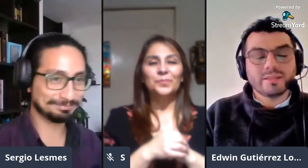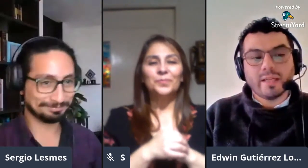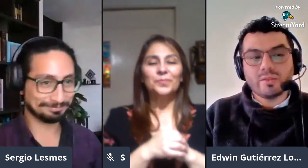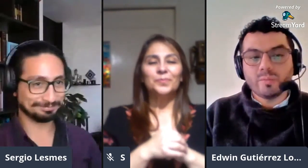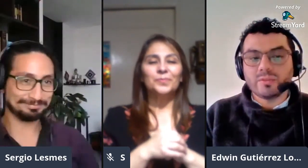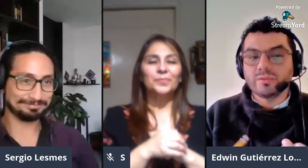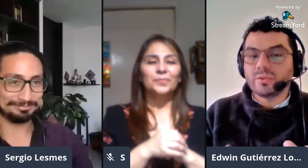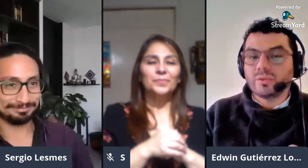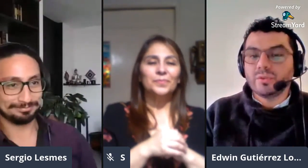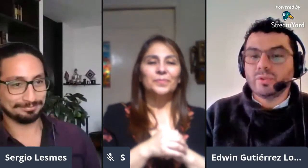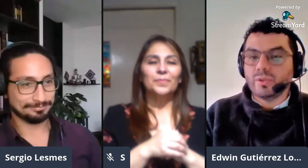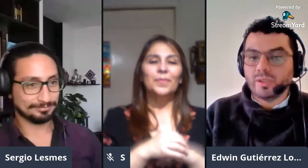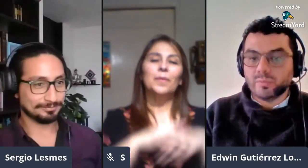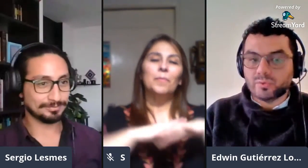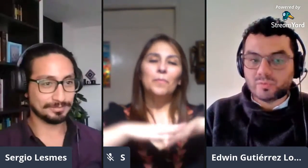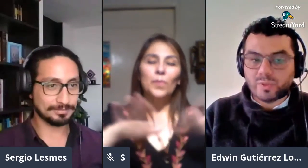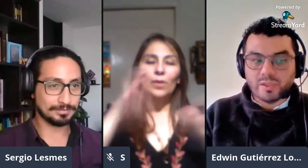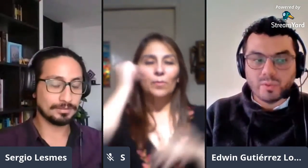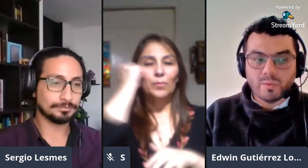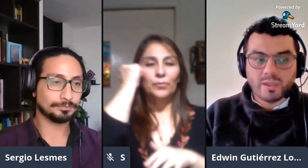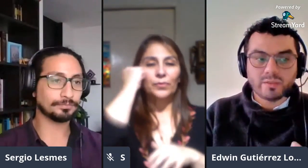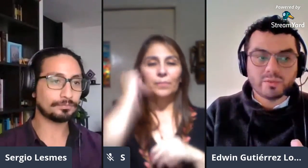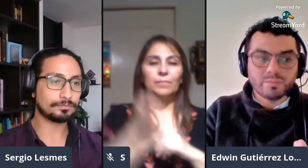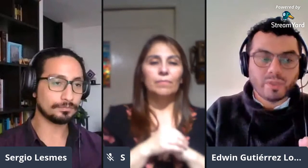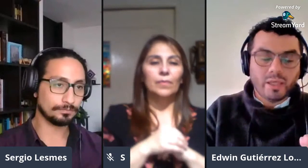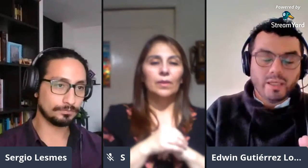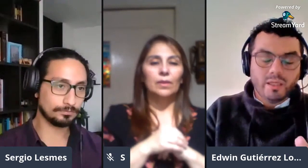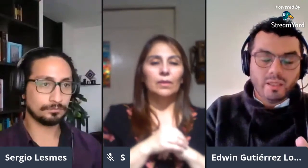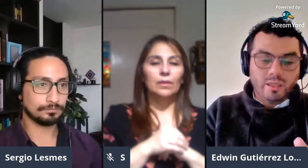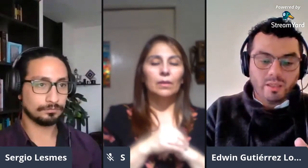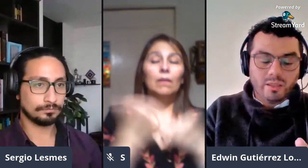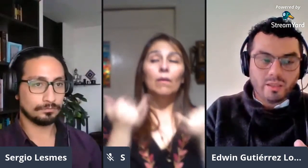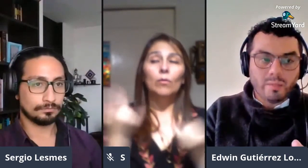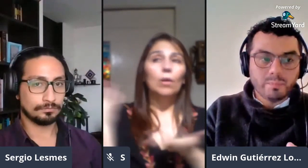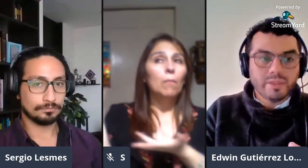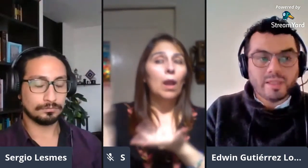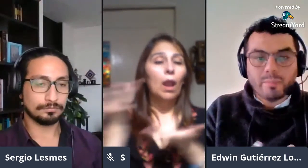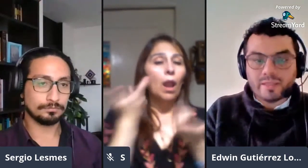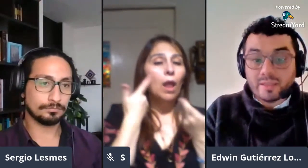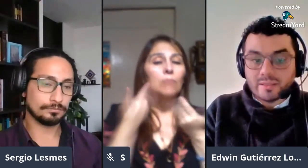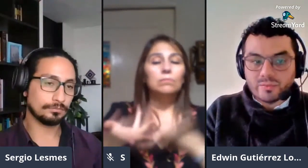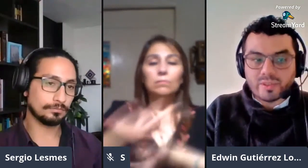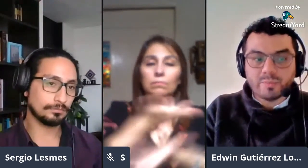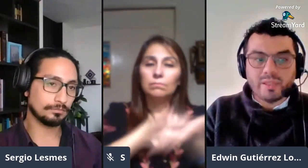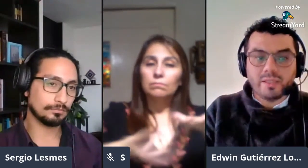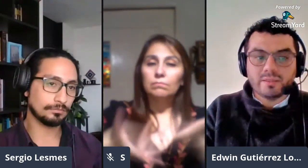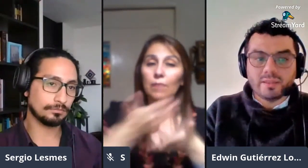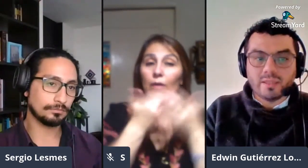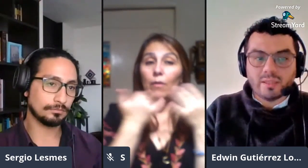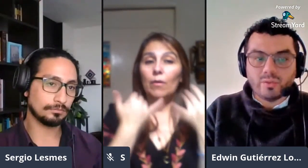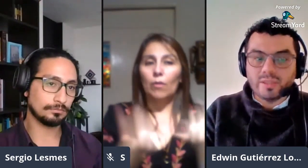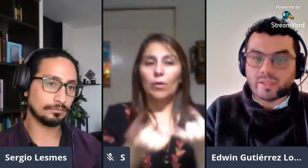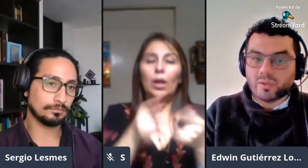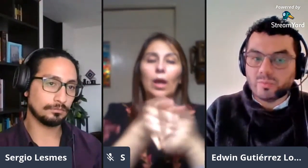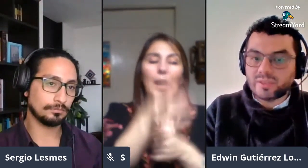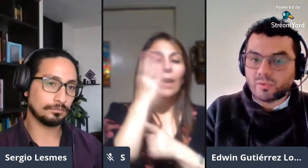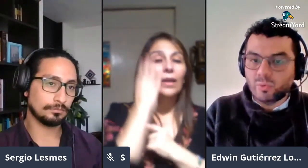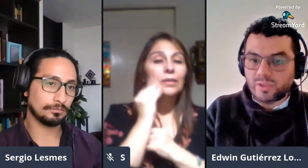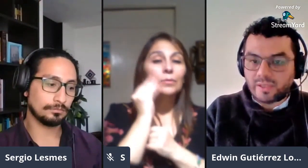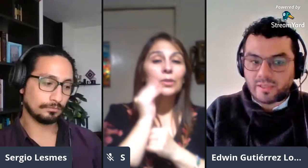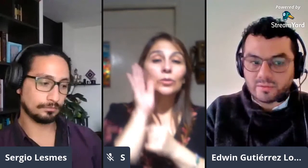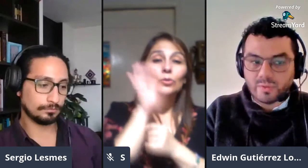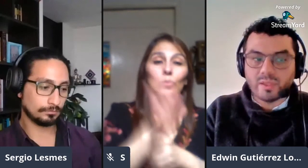Bueno, profe, es que retomando todo lo que hemos venido hablando, y a partir de su experiencia con el trabajo